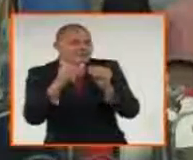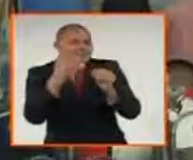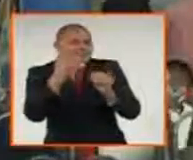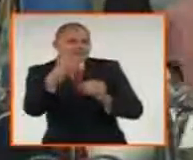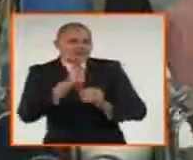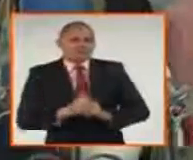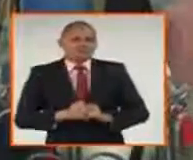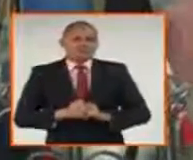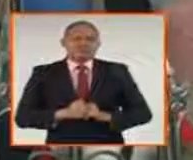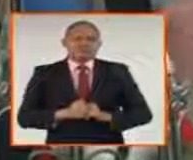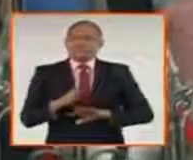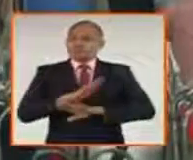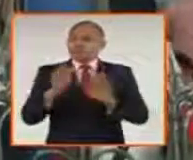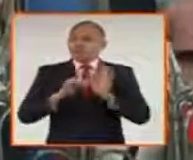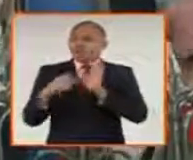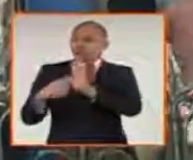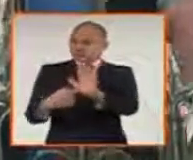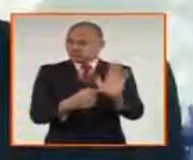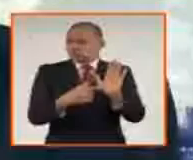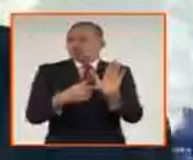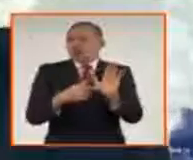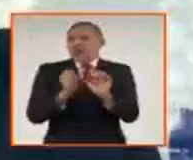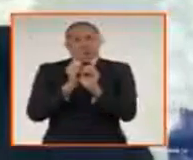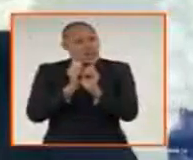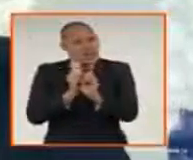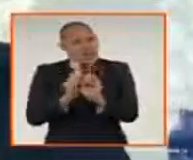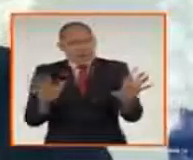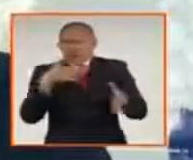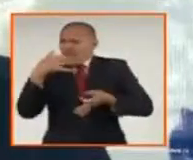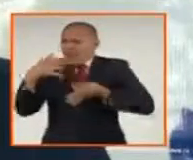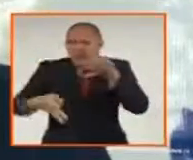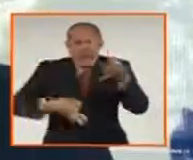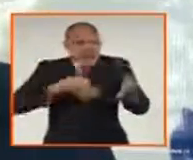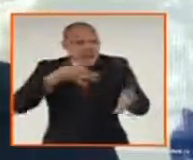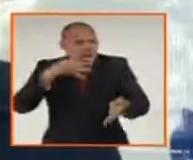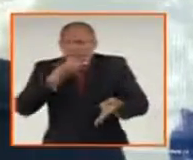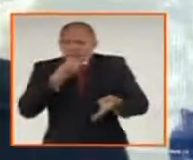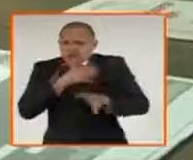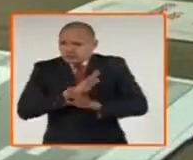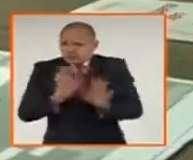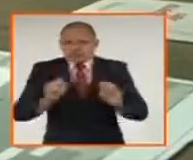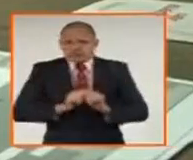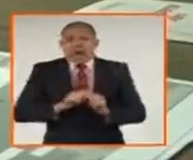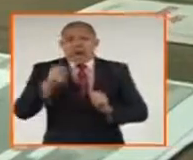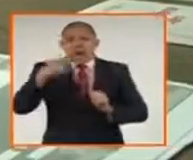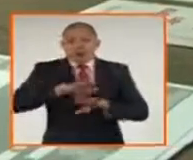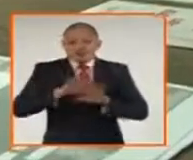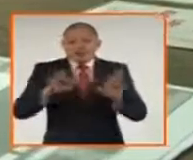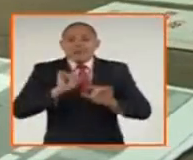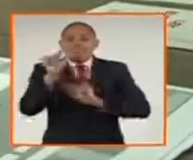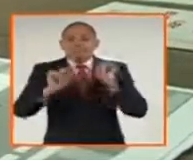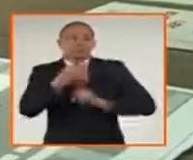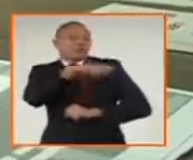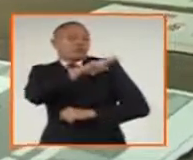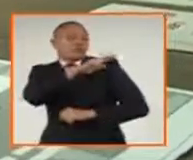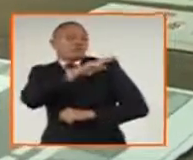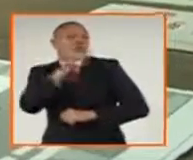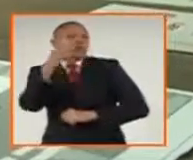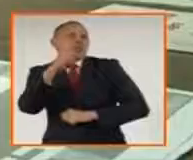la transparencia y el control de la consulta con 1.428 supervisores y